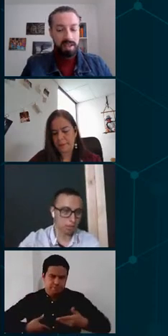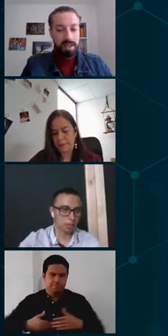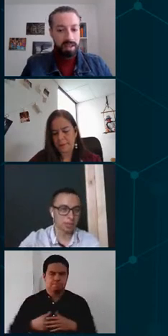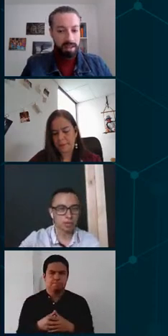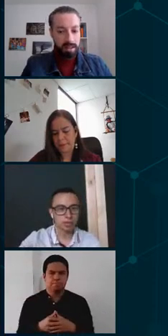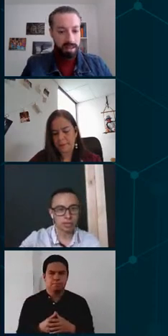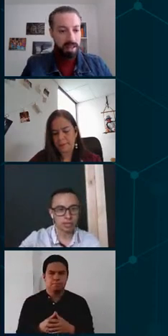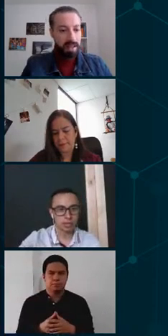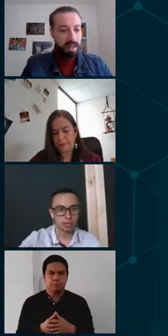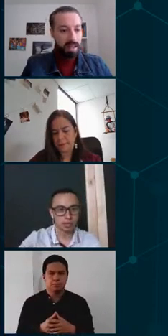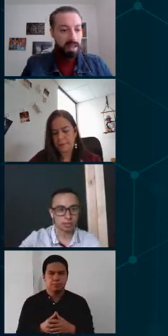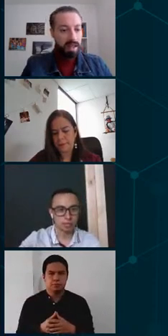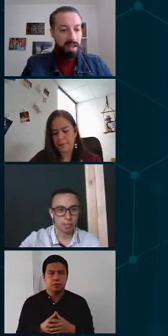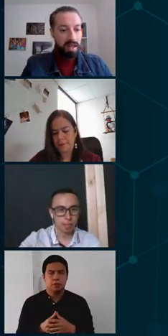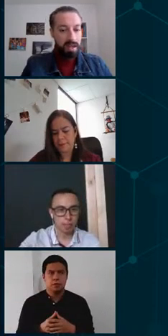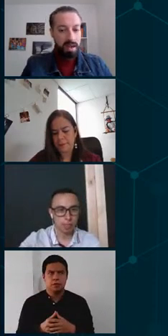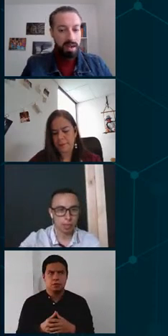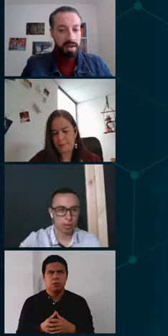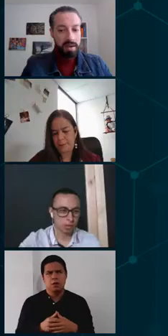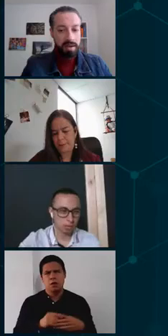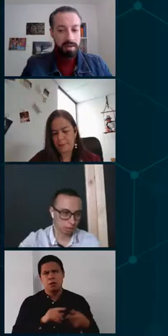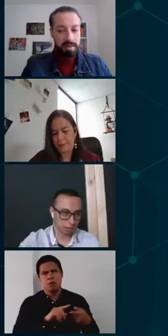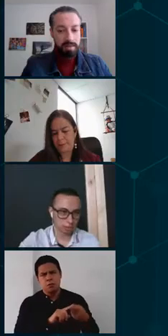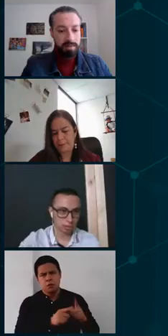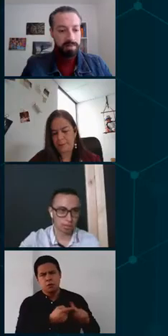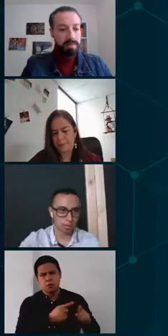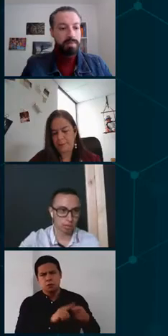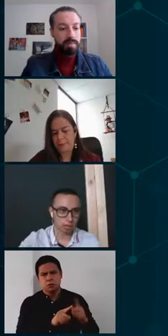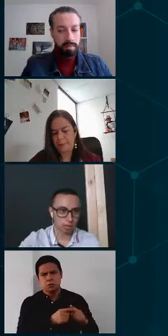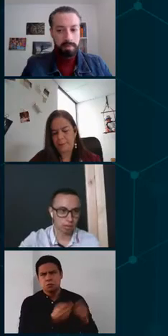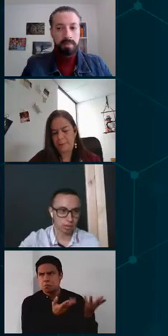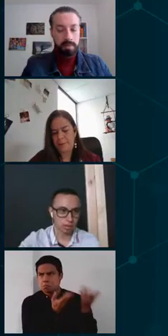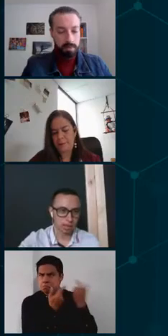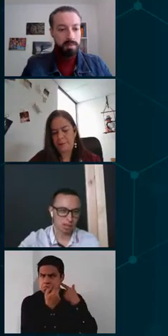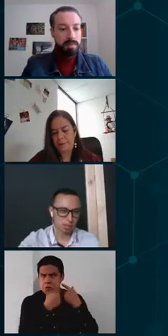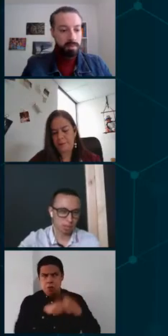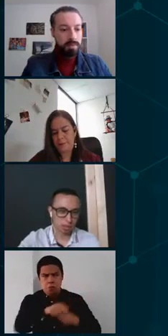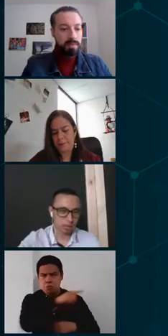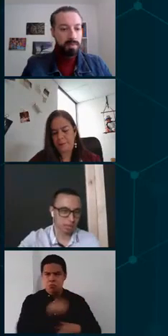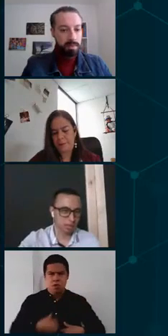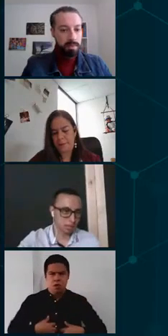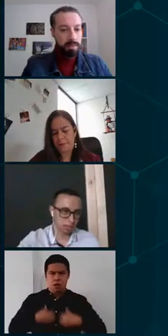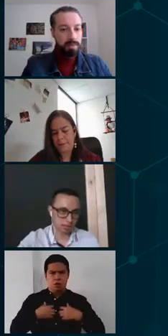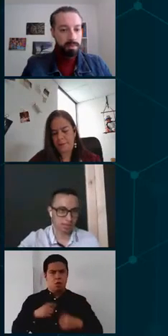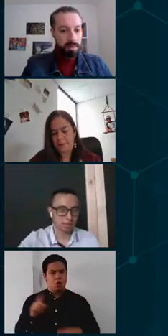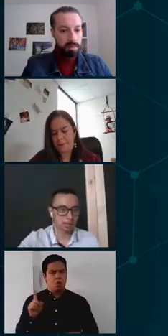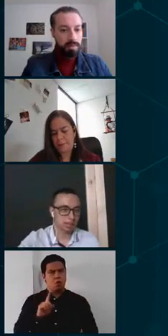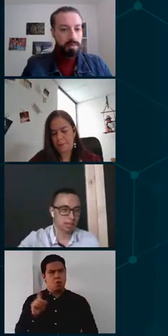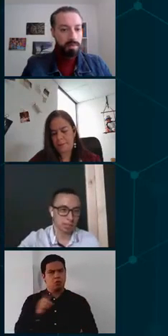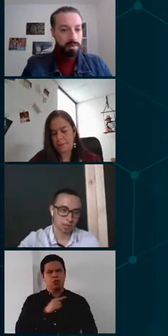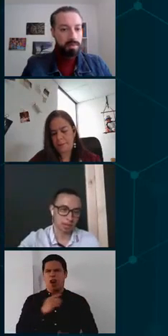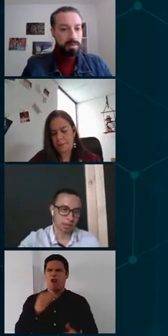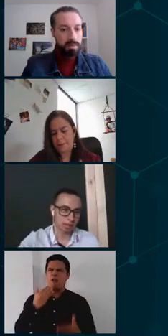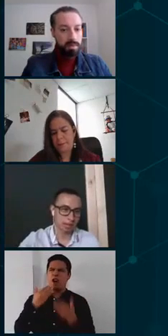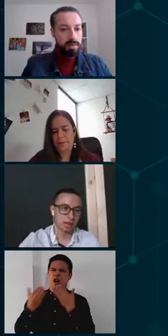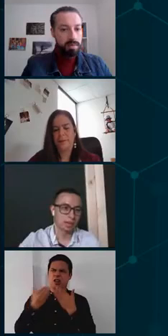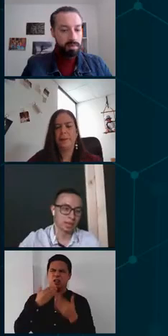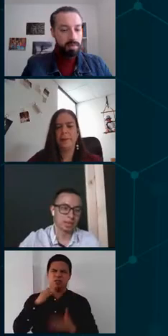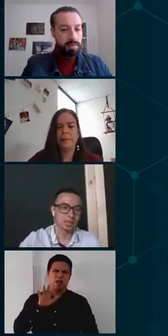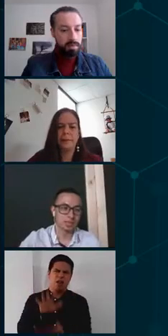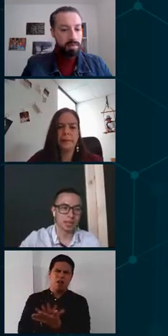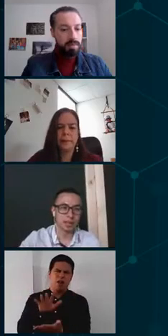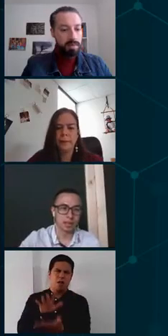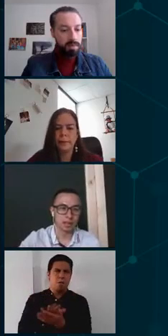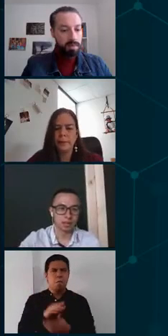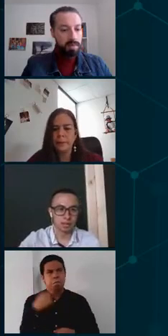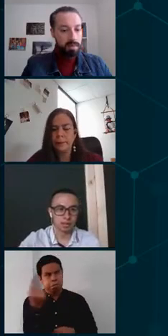Por la parte de los amigos, y no hay como tanto temor. Hay un poquito más de confianza en ese tema, pero